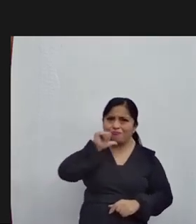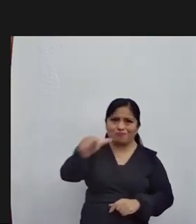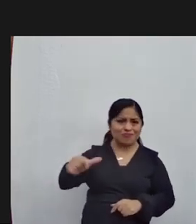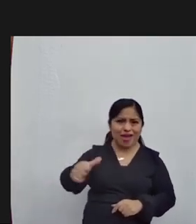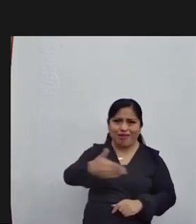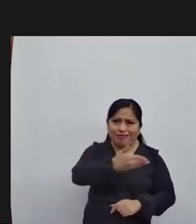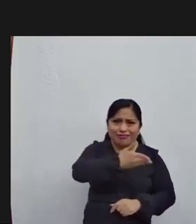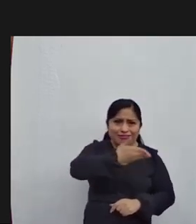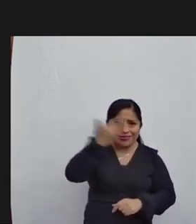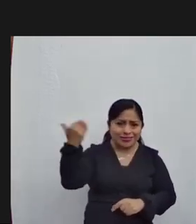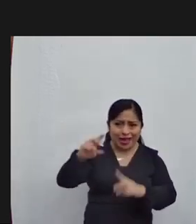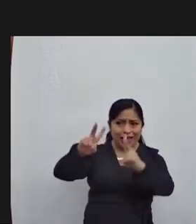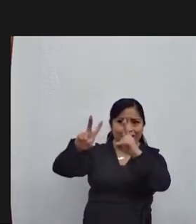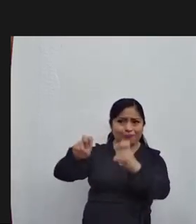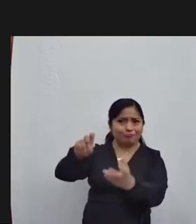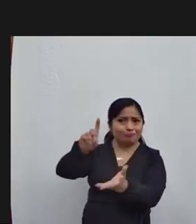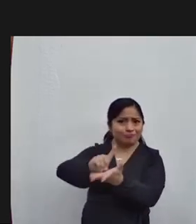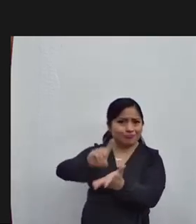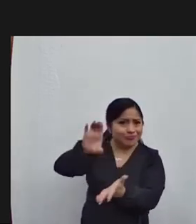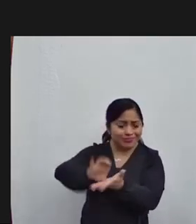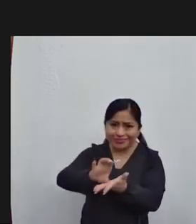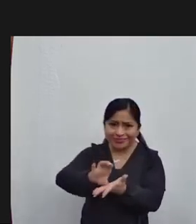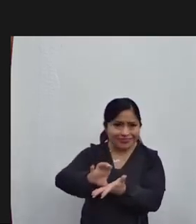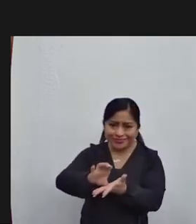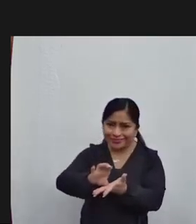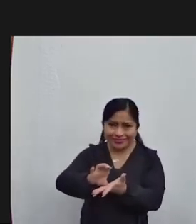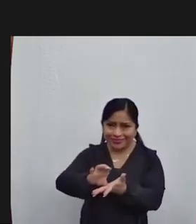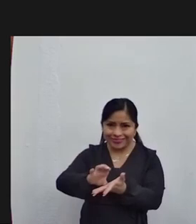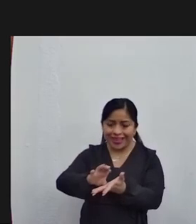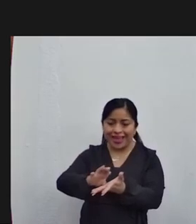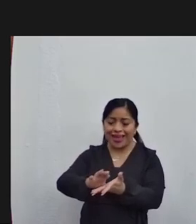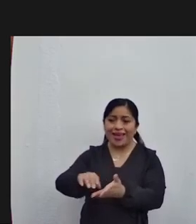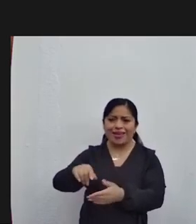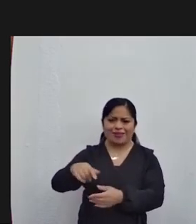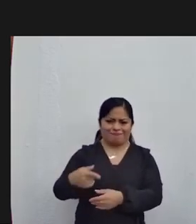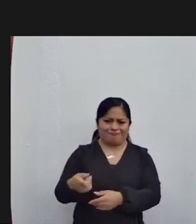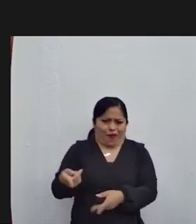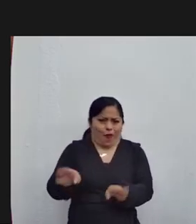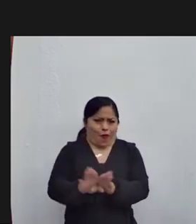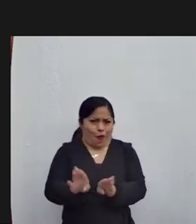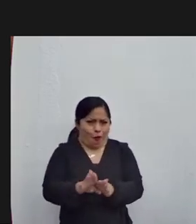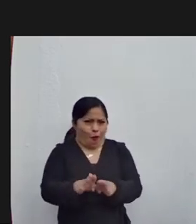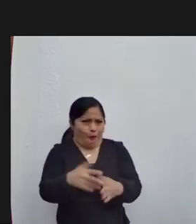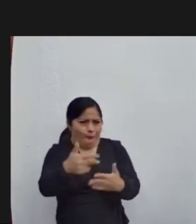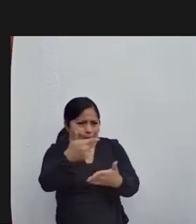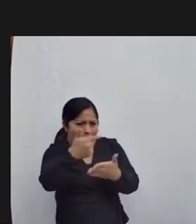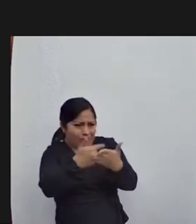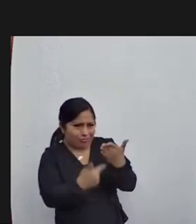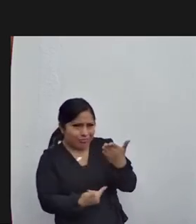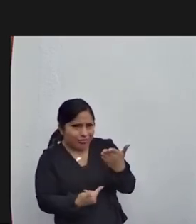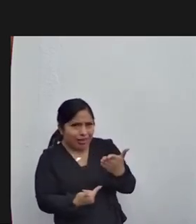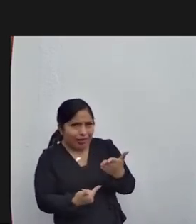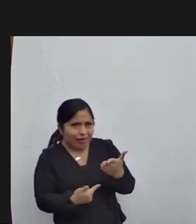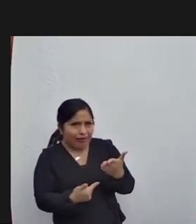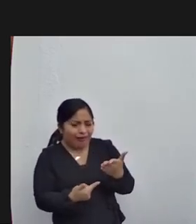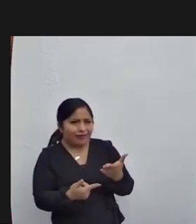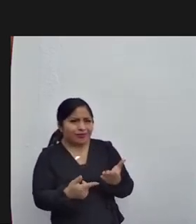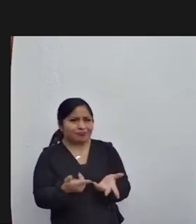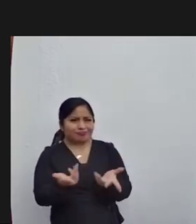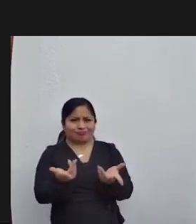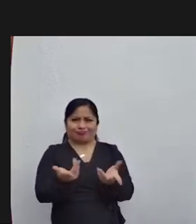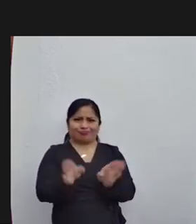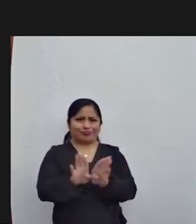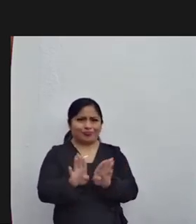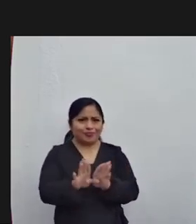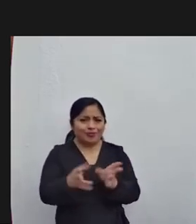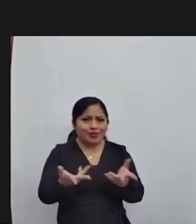un certificado médico que debe ser extendido por un oftalmólogo, el cual no está en la institución, y te lo termina extendiendo un